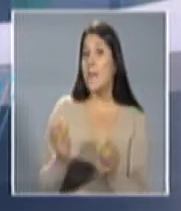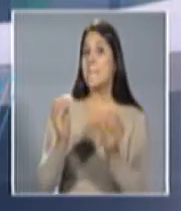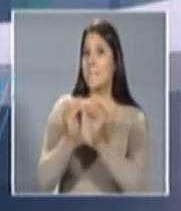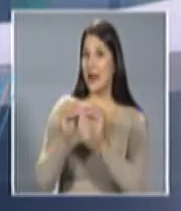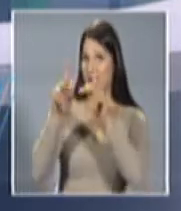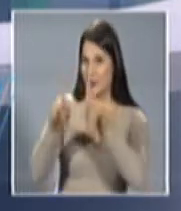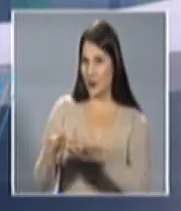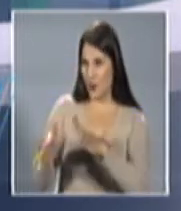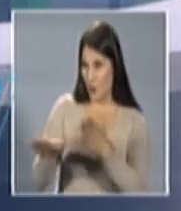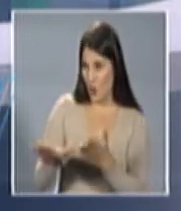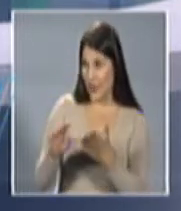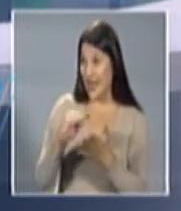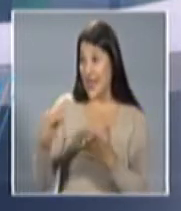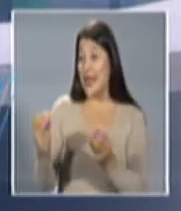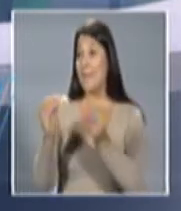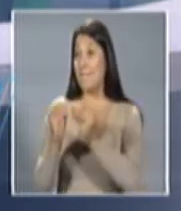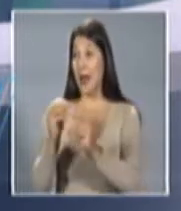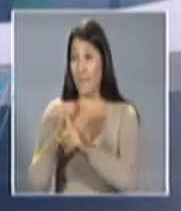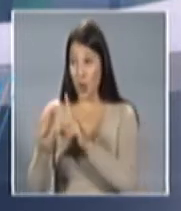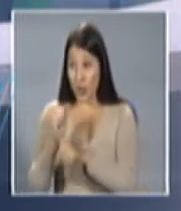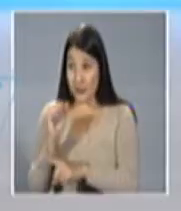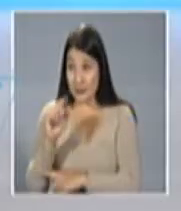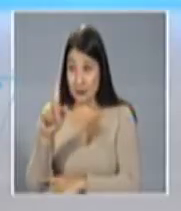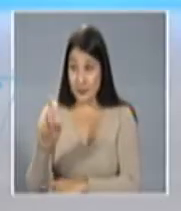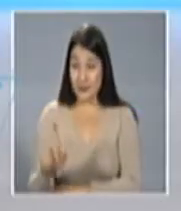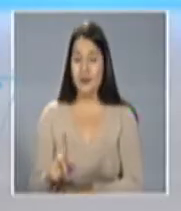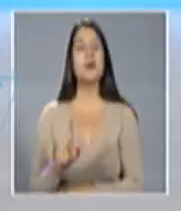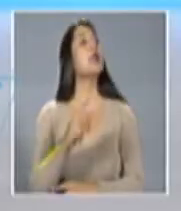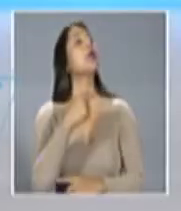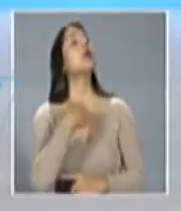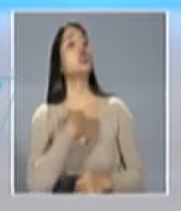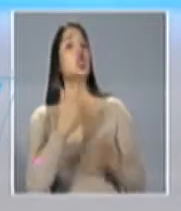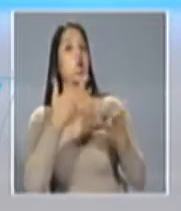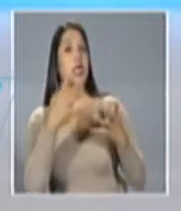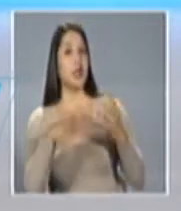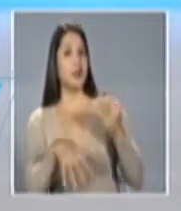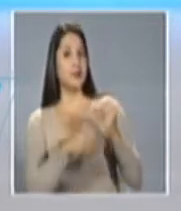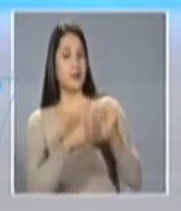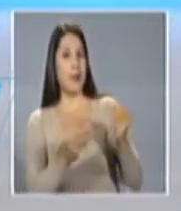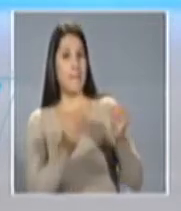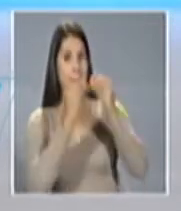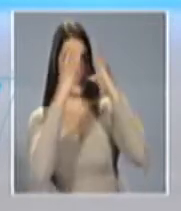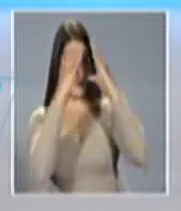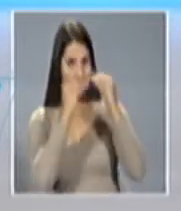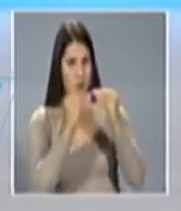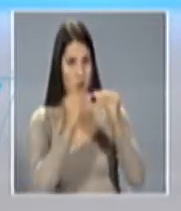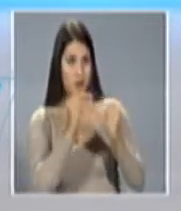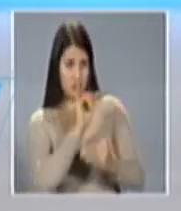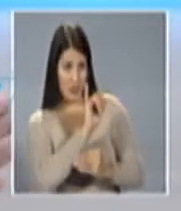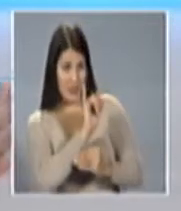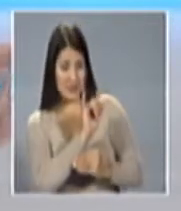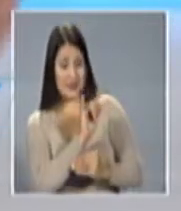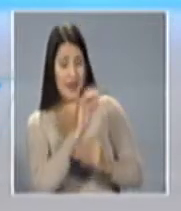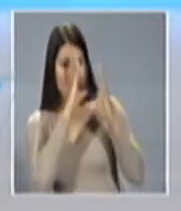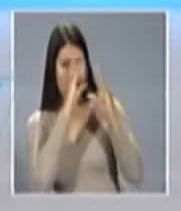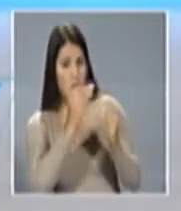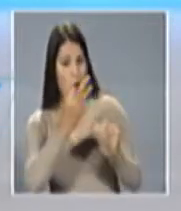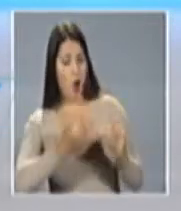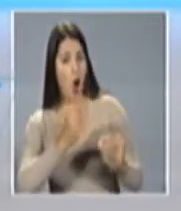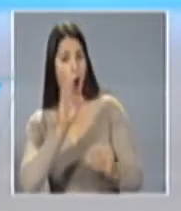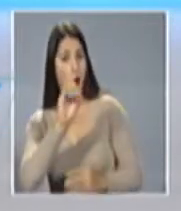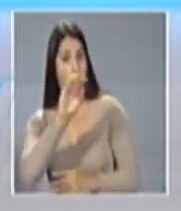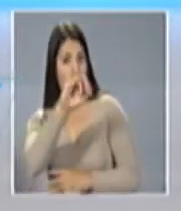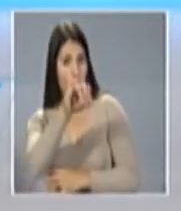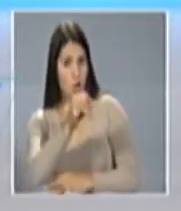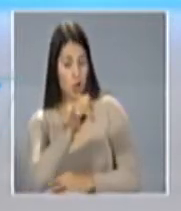también el aumento en la violencia. Inclusive yo le haría una acotación sobre esos dos datos. Son los datos oficiales del OIJ, pero aquí también hay que tomar en cuenta lo